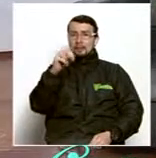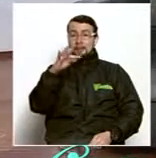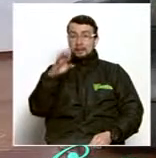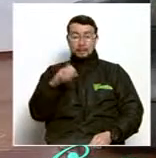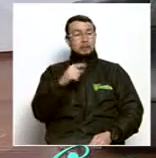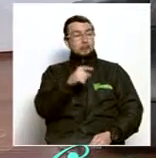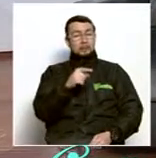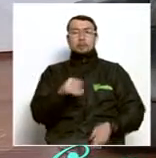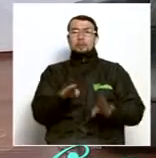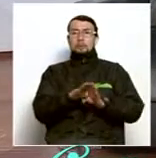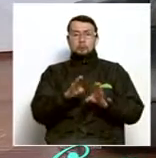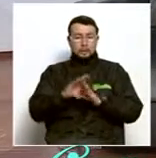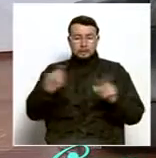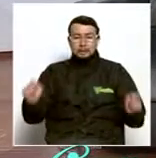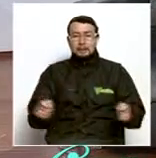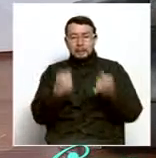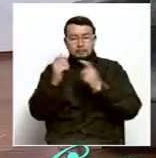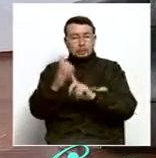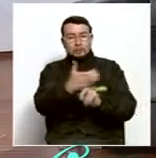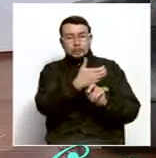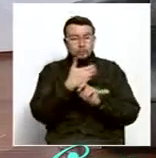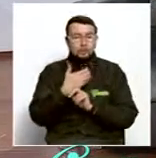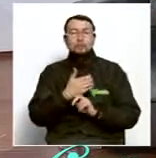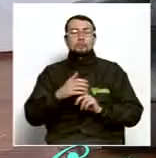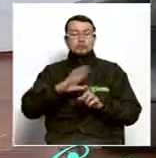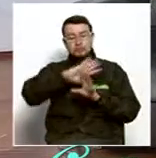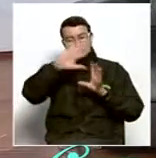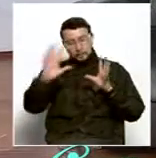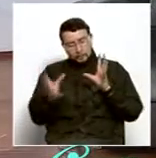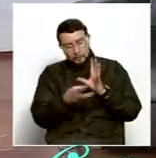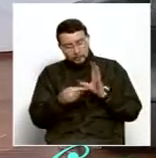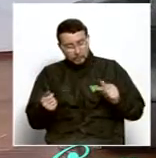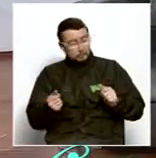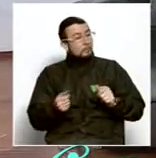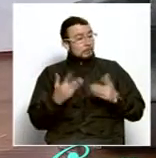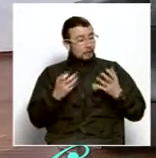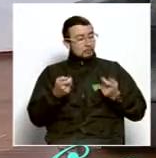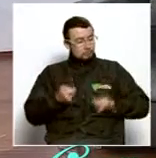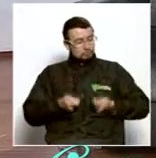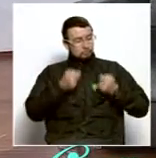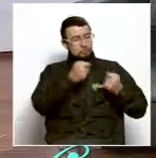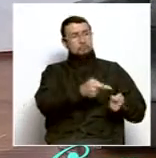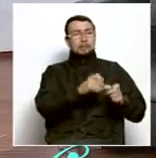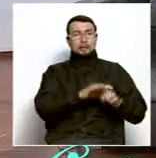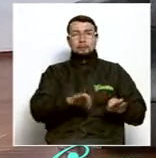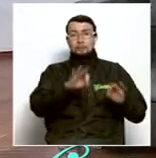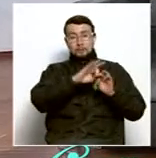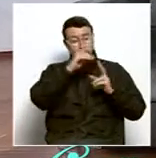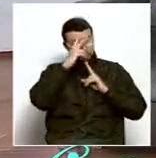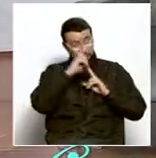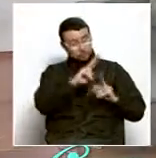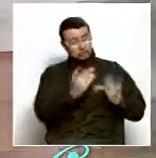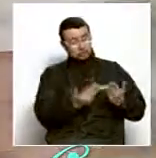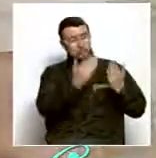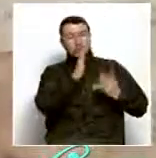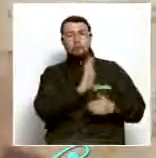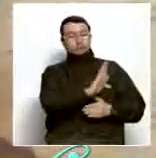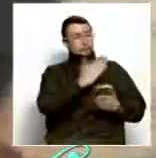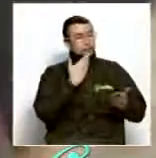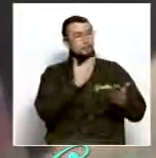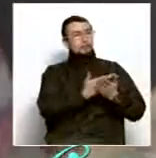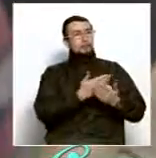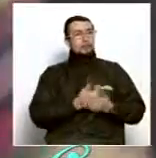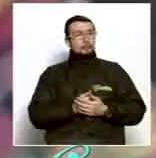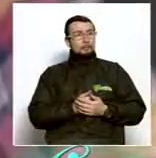que es salvaguardián de la madre tierra. Entonces pues queríamos otorgarle este importante reconocimiento pues a usted también.